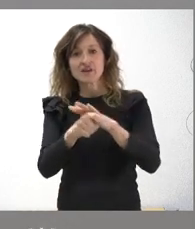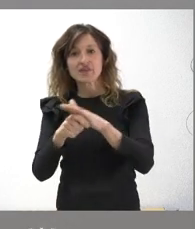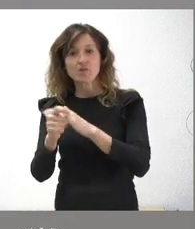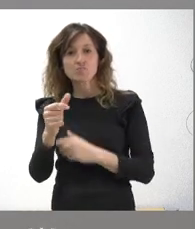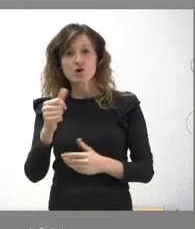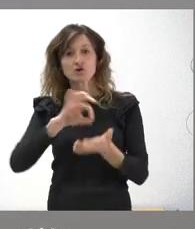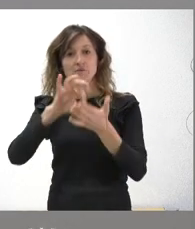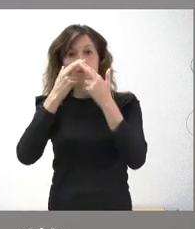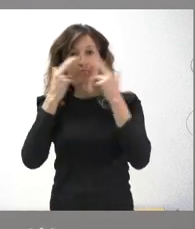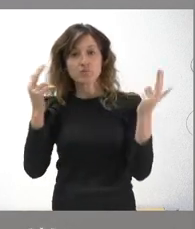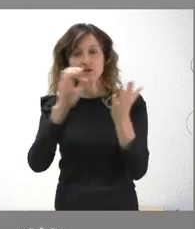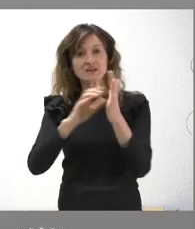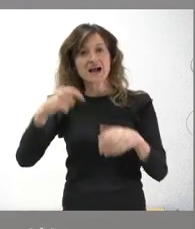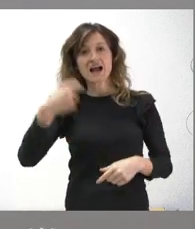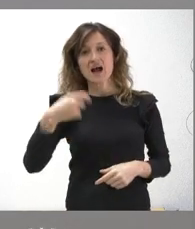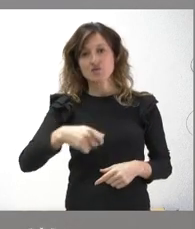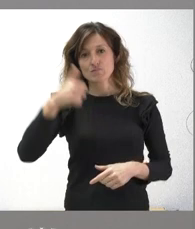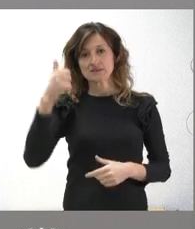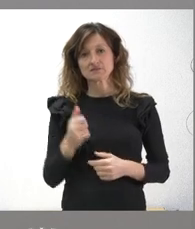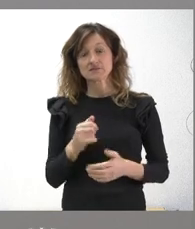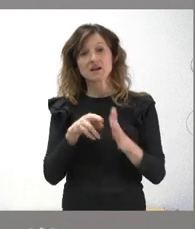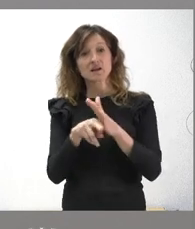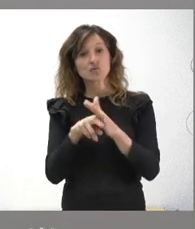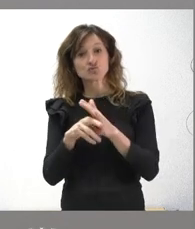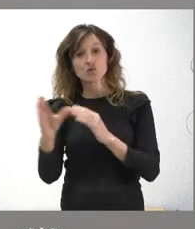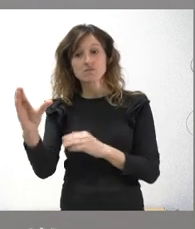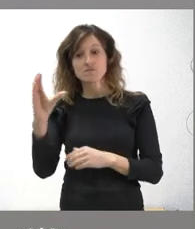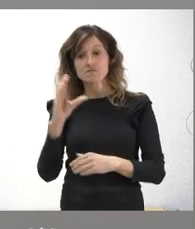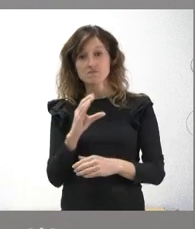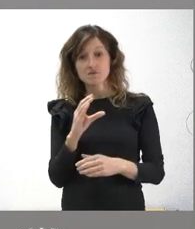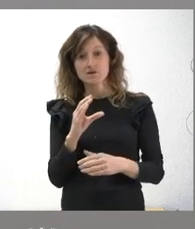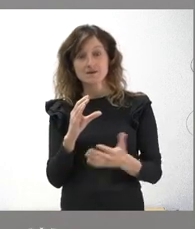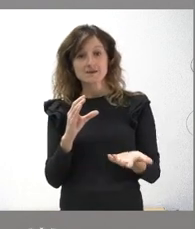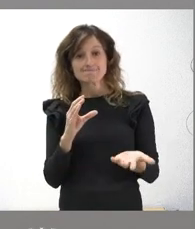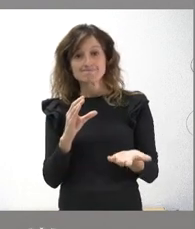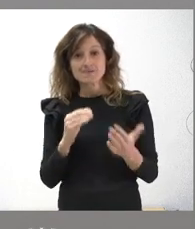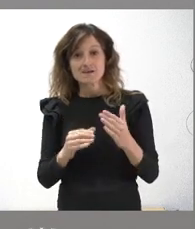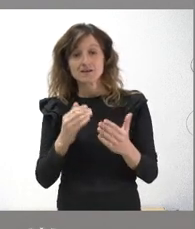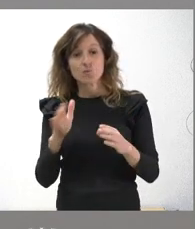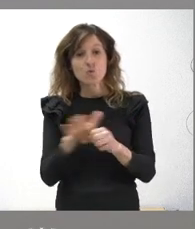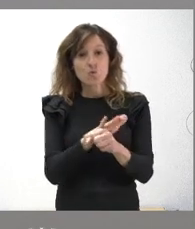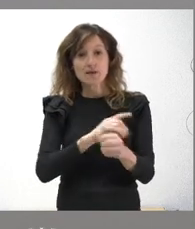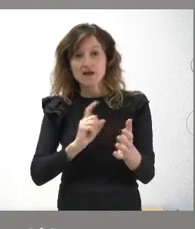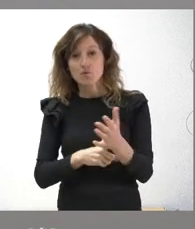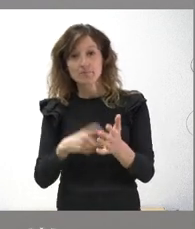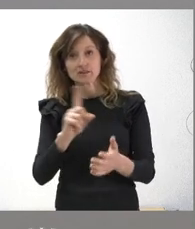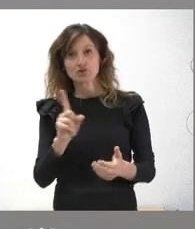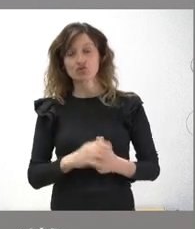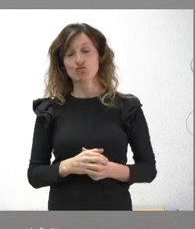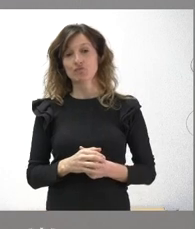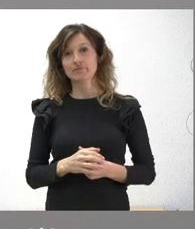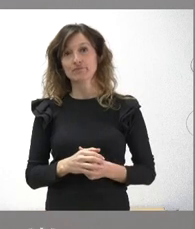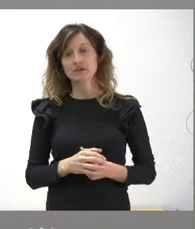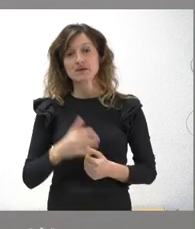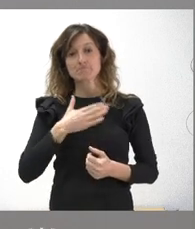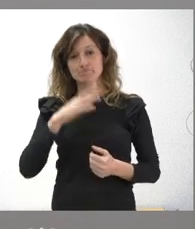públicos en Castilla de León son más caros y que los recursos que recibimos del sistema de financiación no llegan a cubrir el coste de estos servicios públicos por tanto Este no